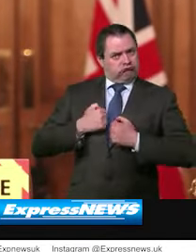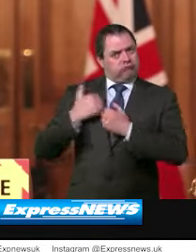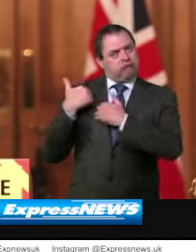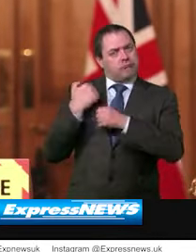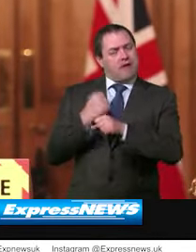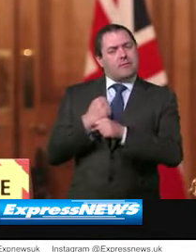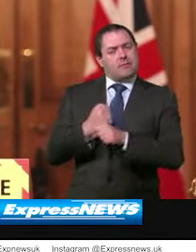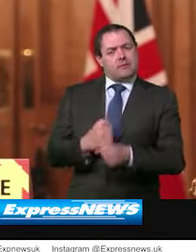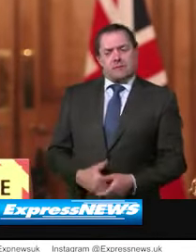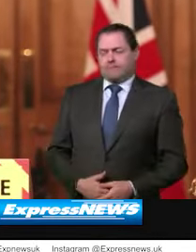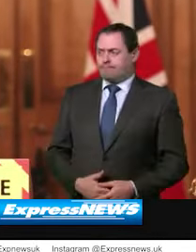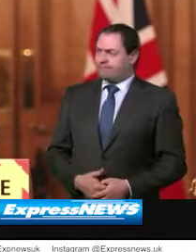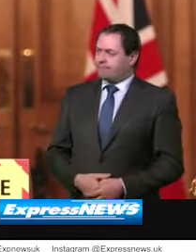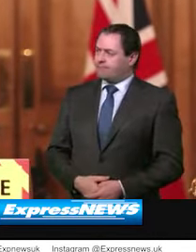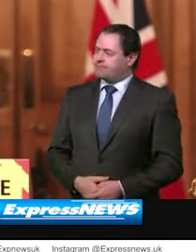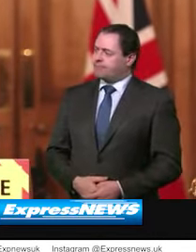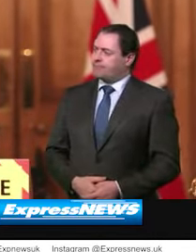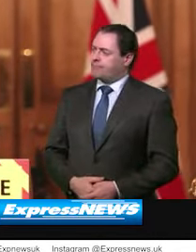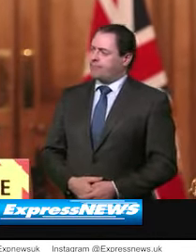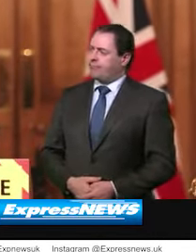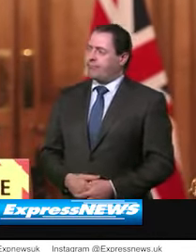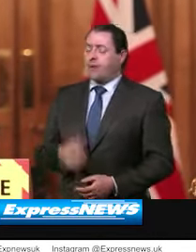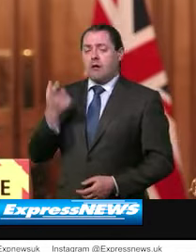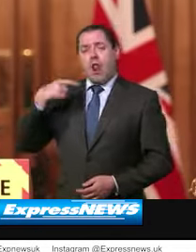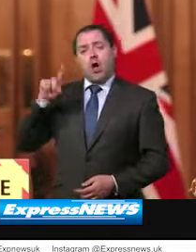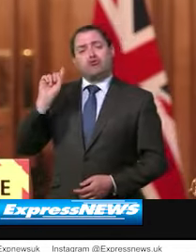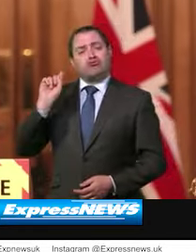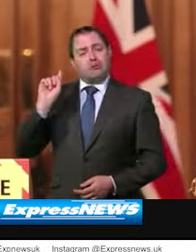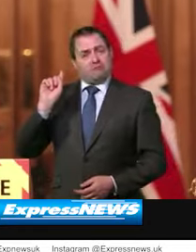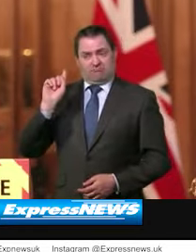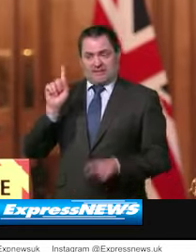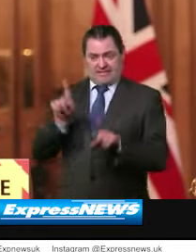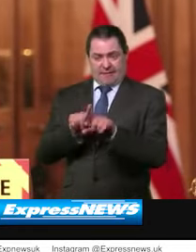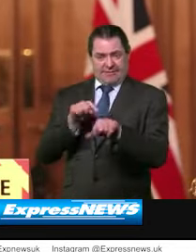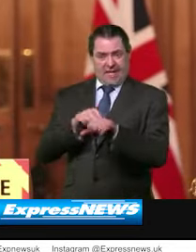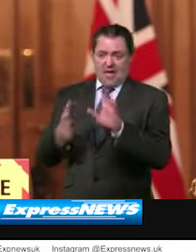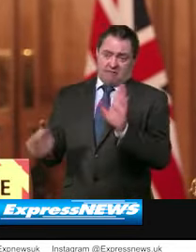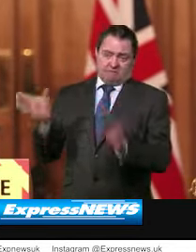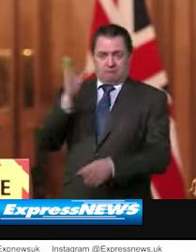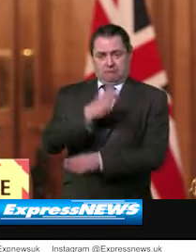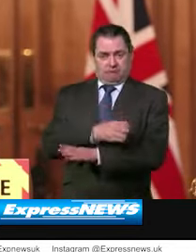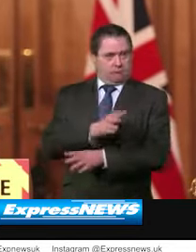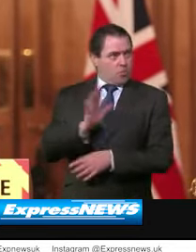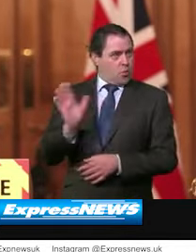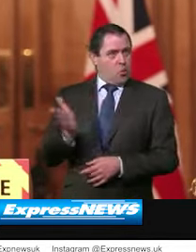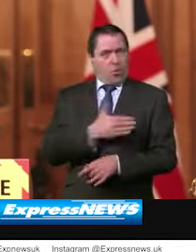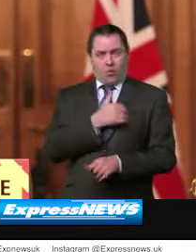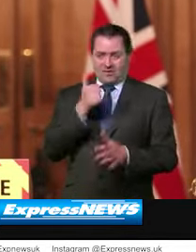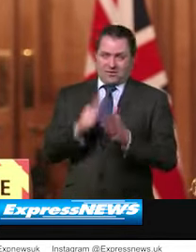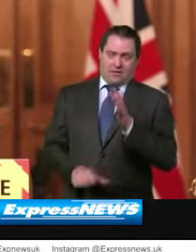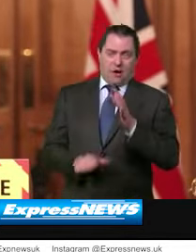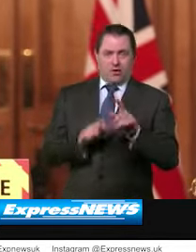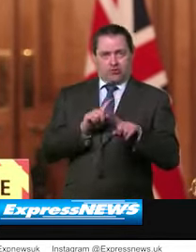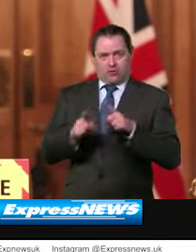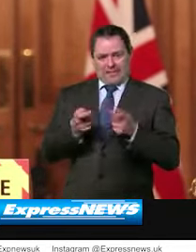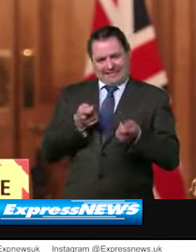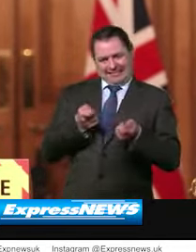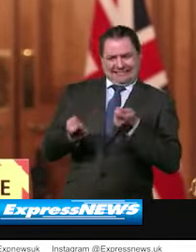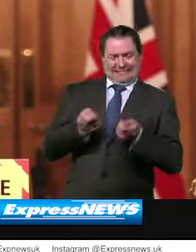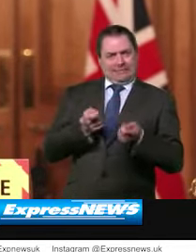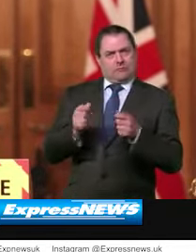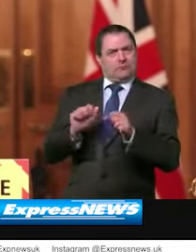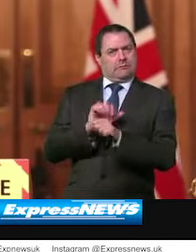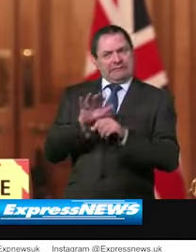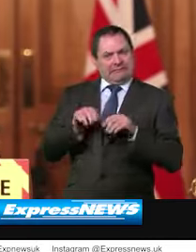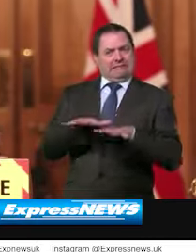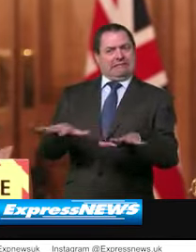en esta época del año pasado todos comenzamos un esfuerzo nacional colectivo para limitar el coronavirus proteger a